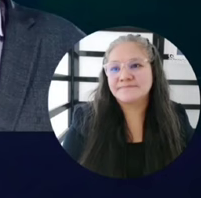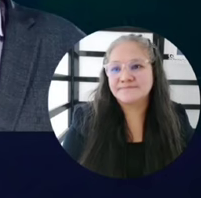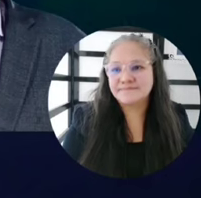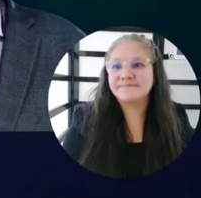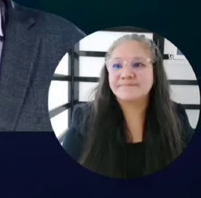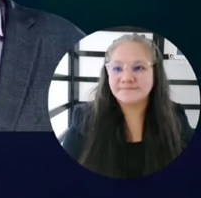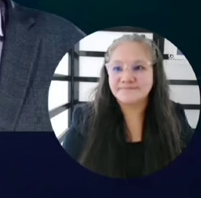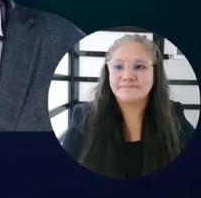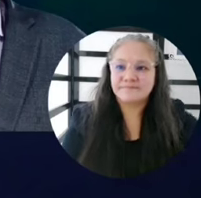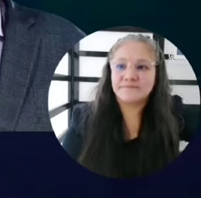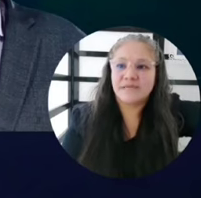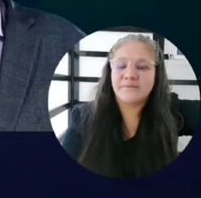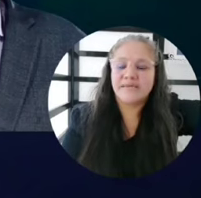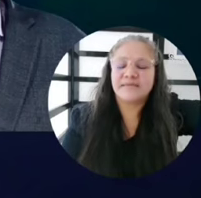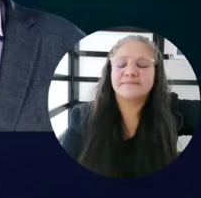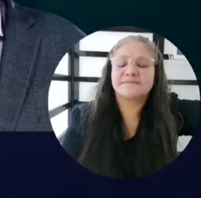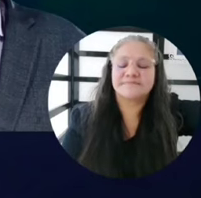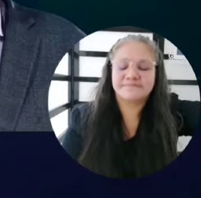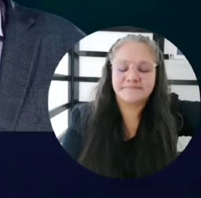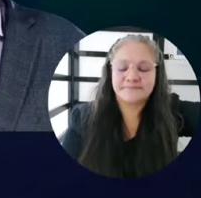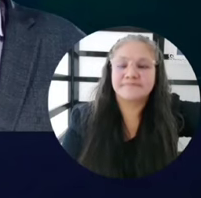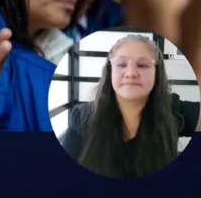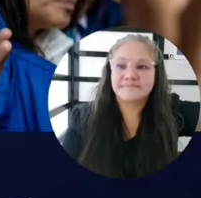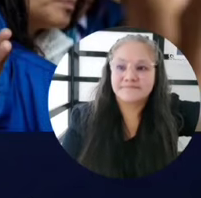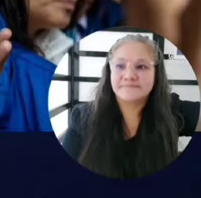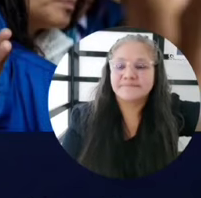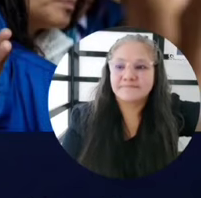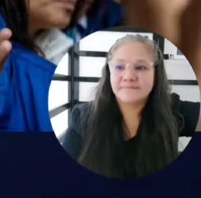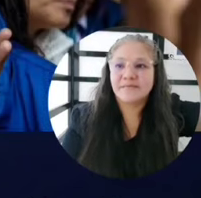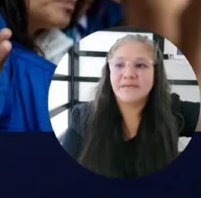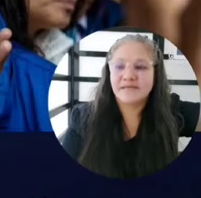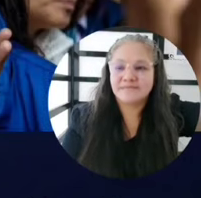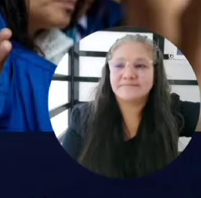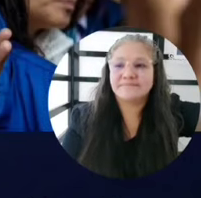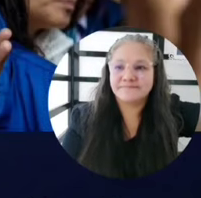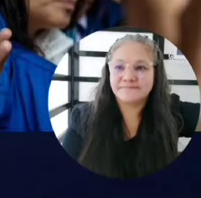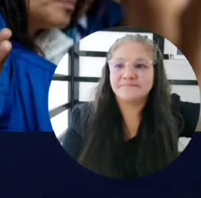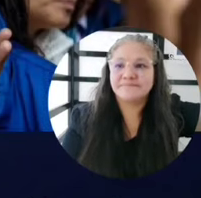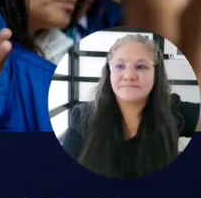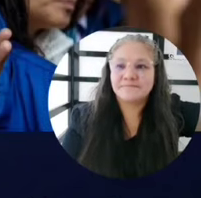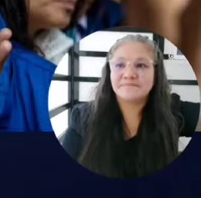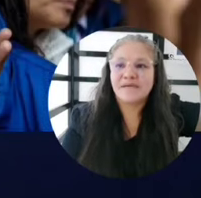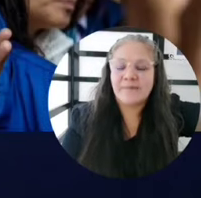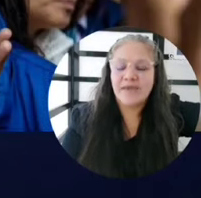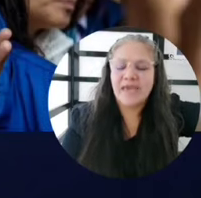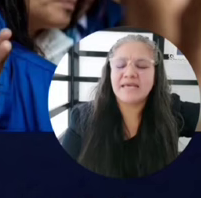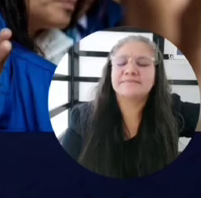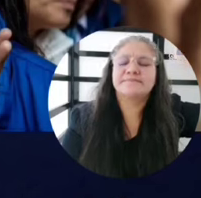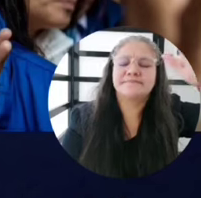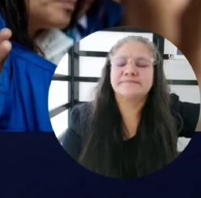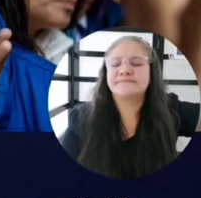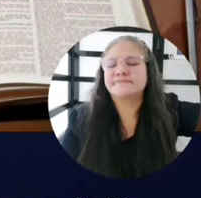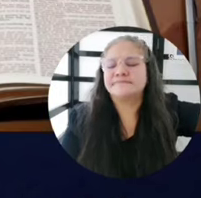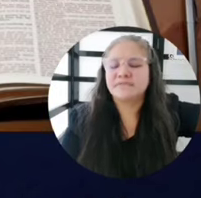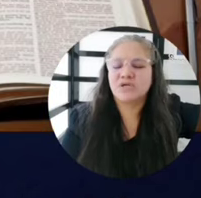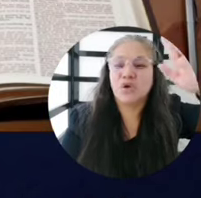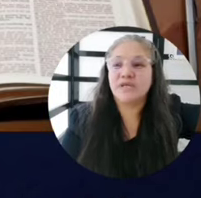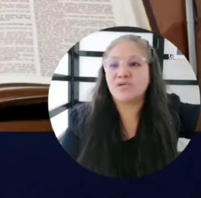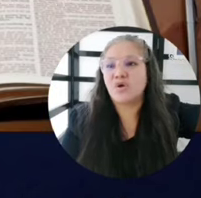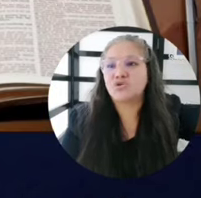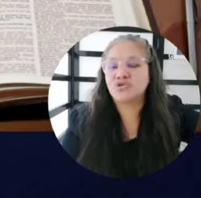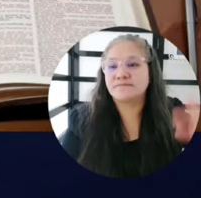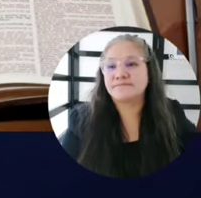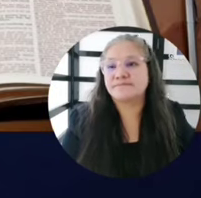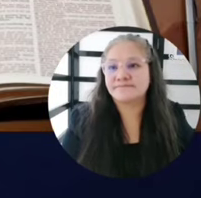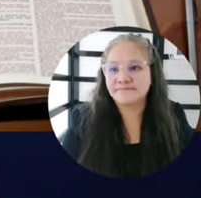también me cambió, como a cientos aquí, a miles allá. Pero es que hay vidas que necesitan a partir de hoy tener una relación con Dios y con